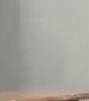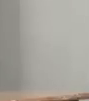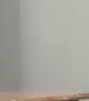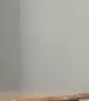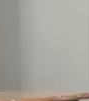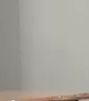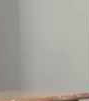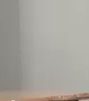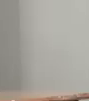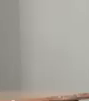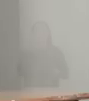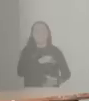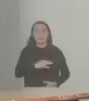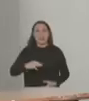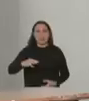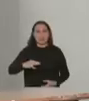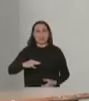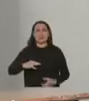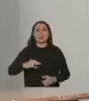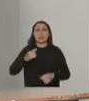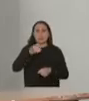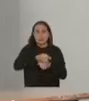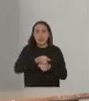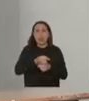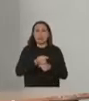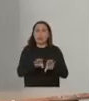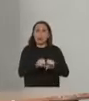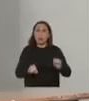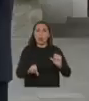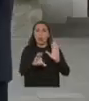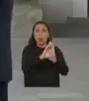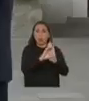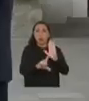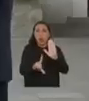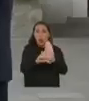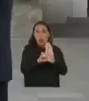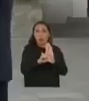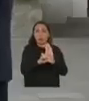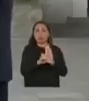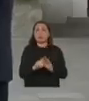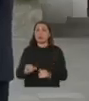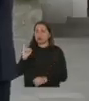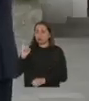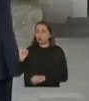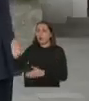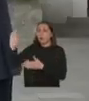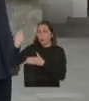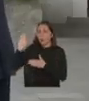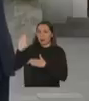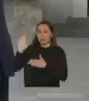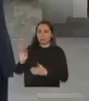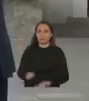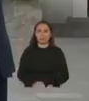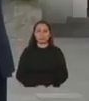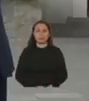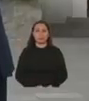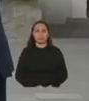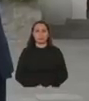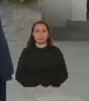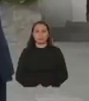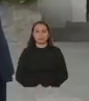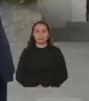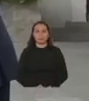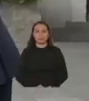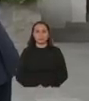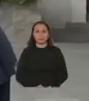logró articular un eje ya, que le diera gobernabilidad. ¿No es George Jackson entonces? No, sí? No, pero por favor, si vos, perdona. No, porque el senador yo lo escucho